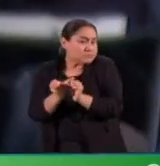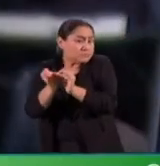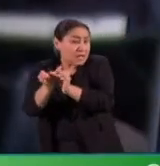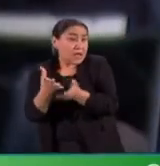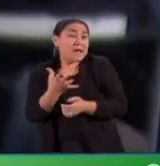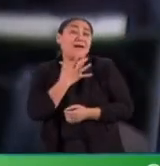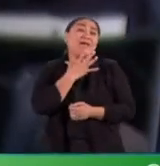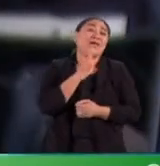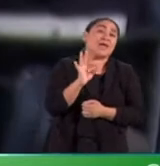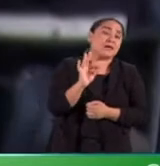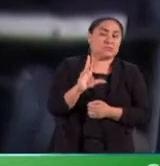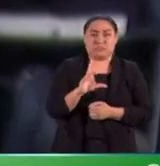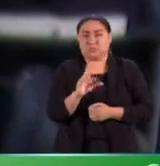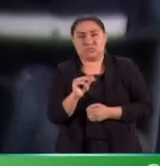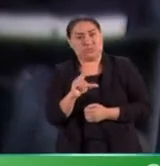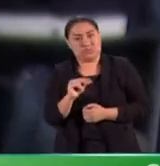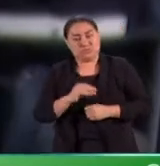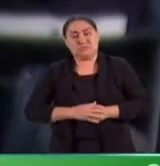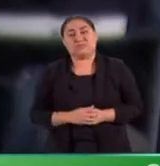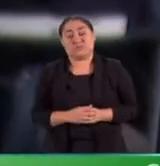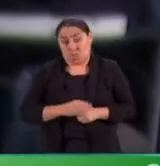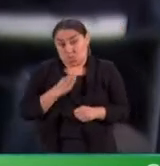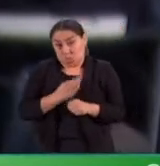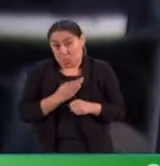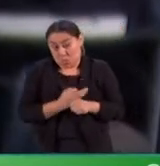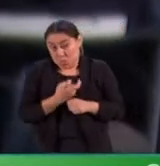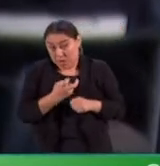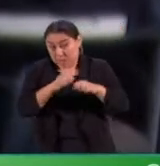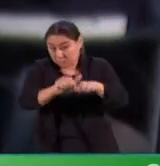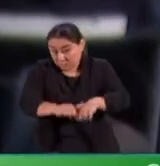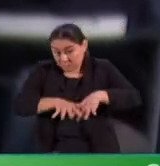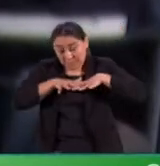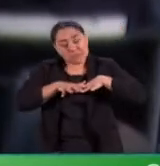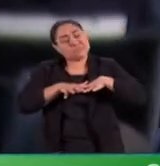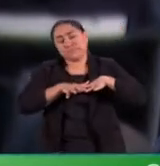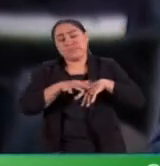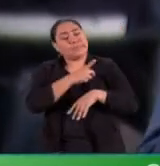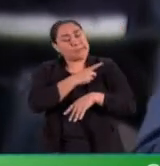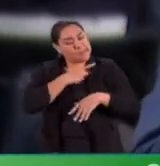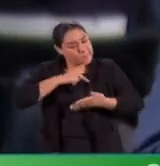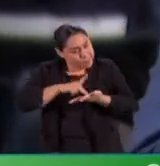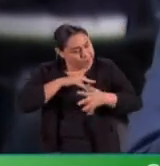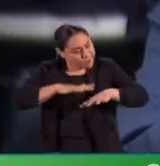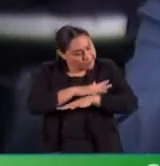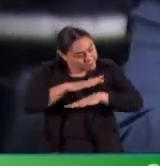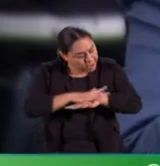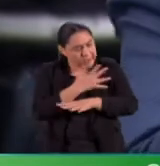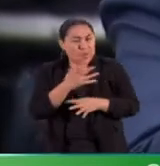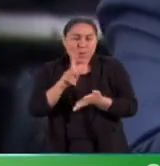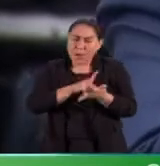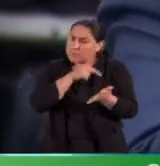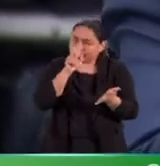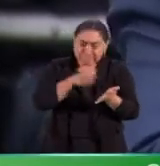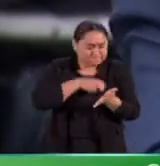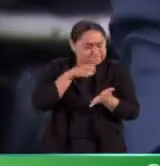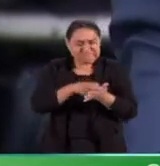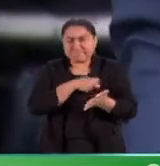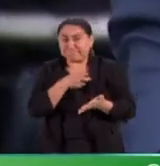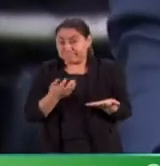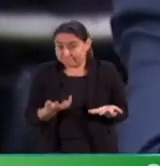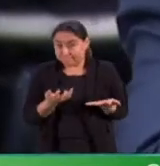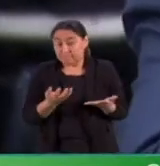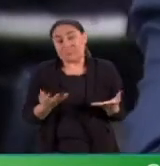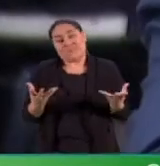menor. Por eso esta asamblea debe de rectificar, debe de corregir, y por eso